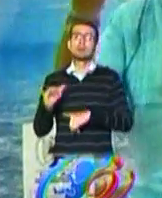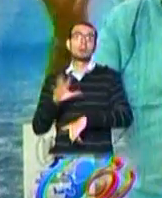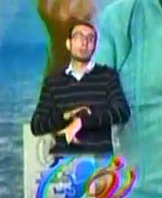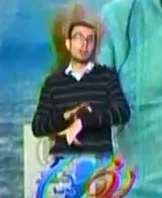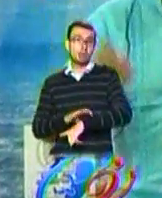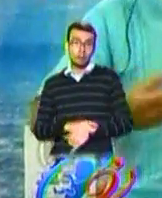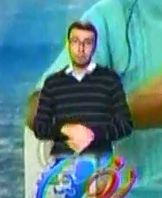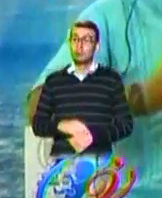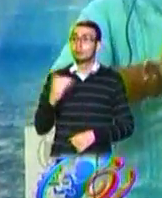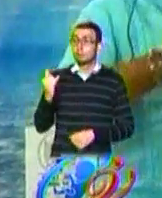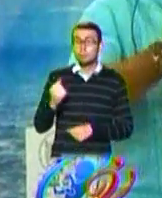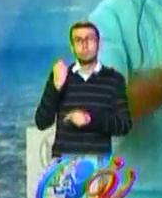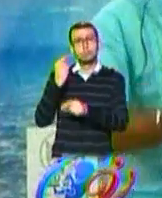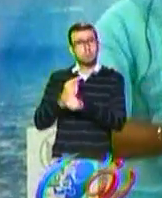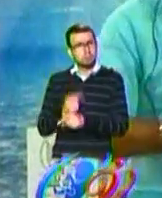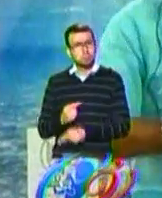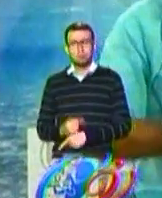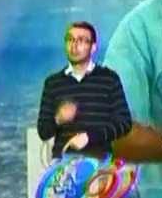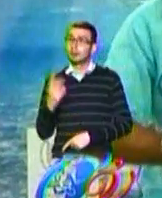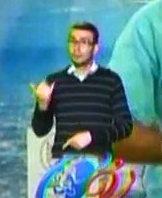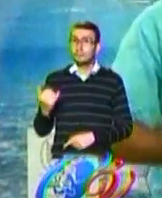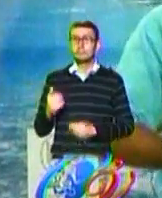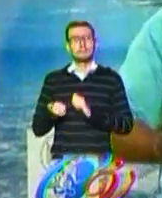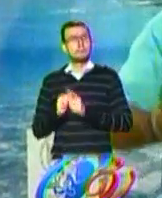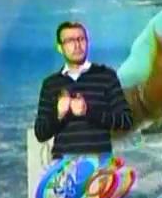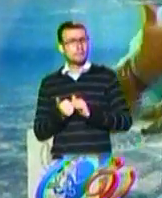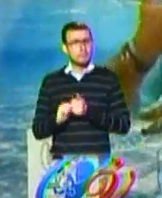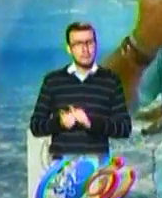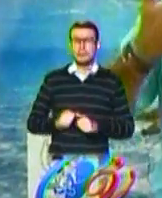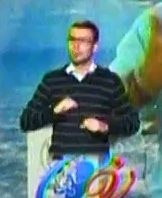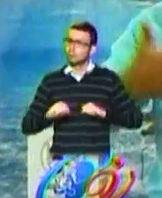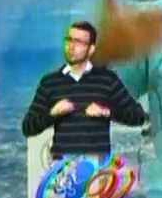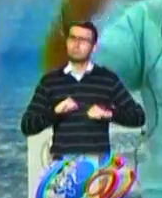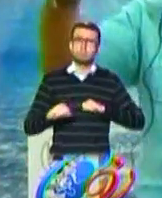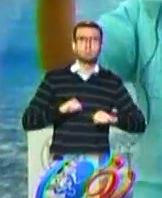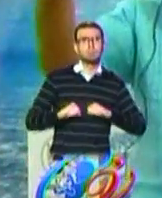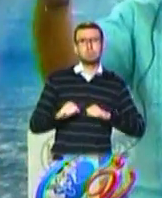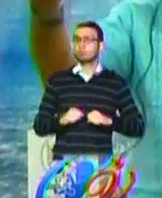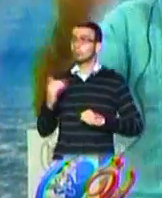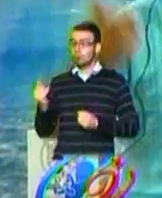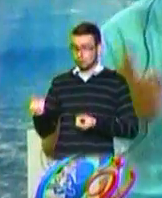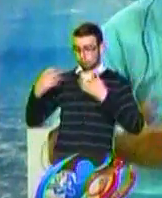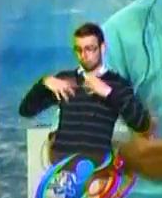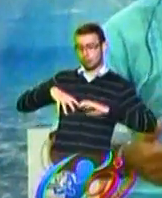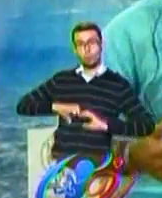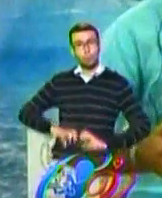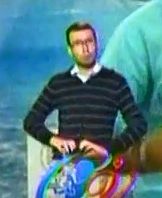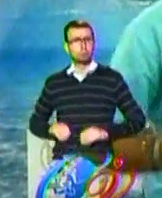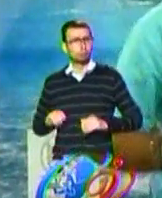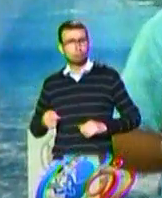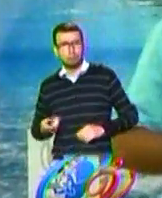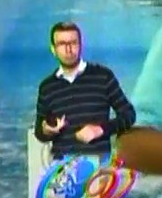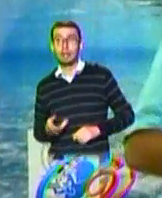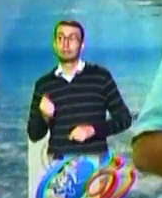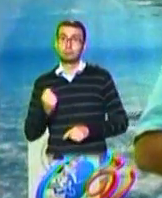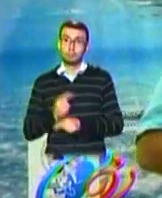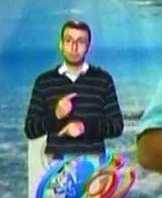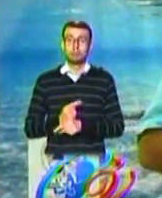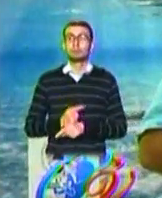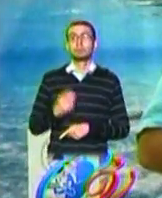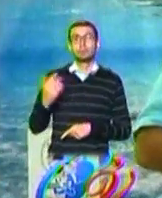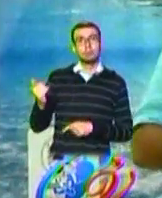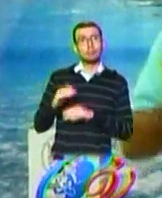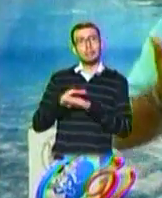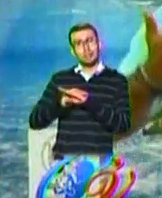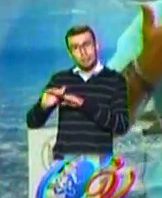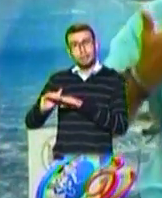reacción y lo que produce el cuerpo cuando yo estoy haciendo un ejercicio adecuado. Lo que decía ahora nuestro invitado